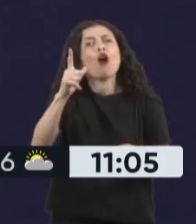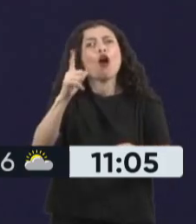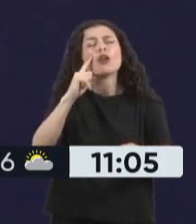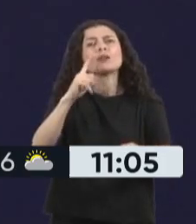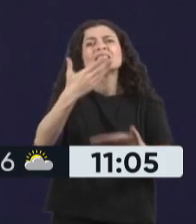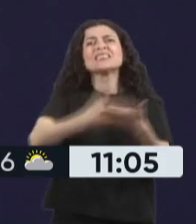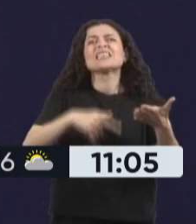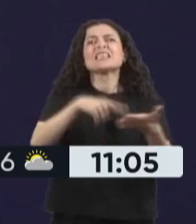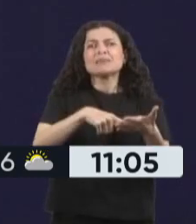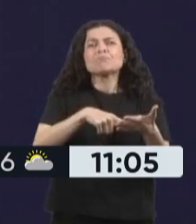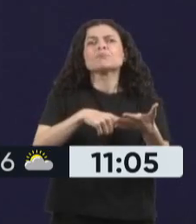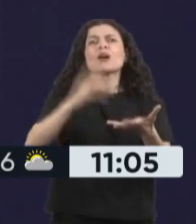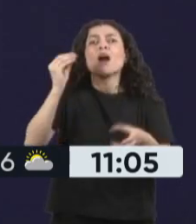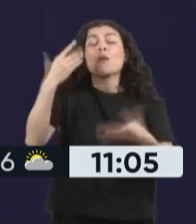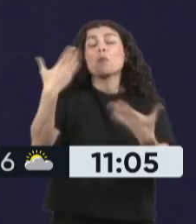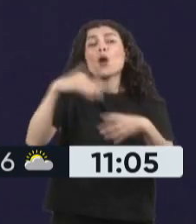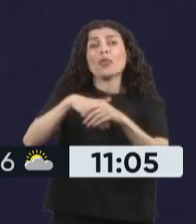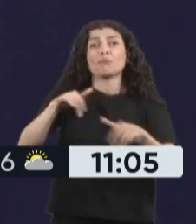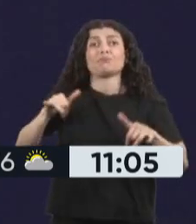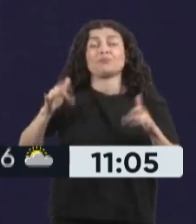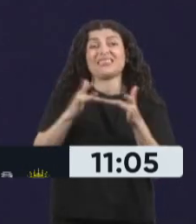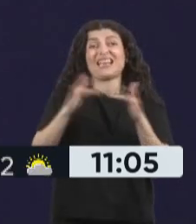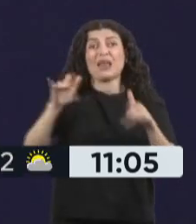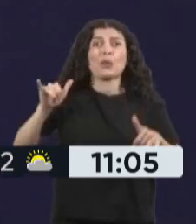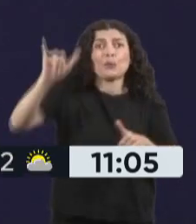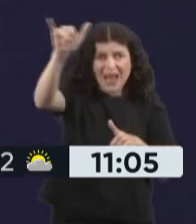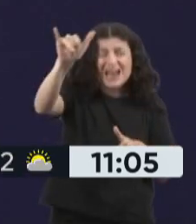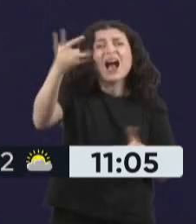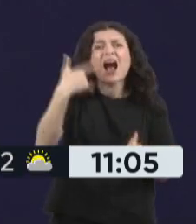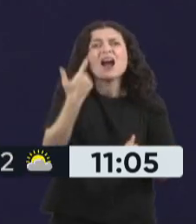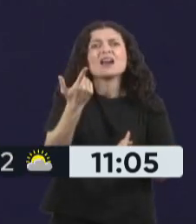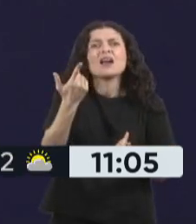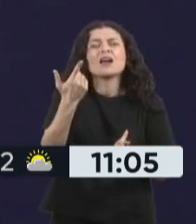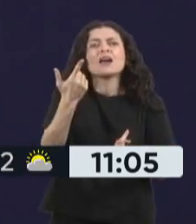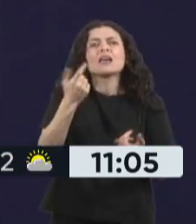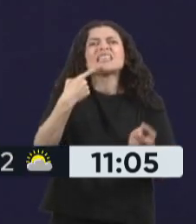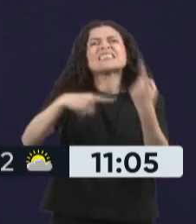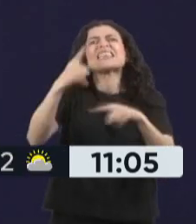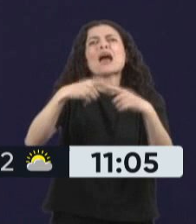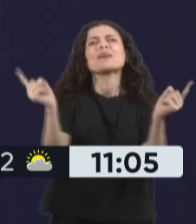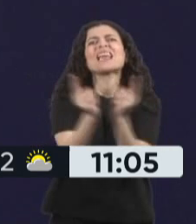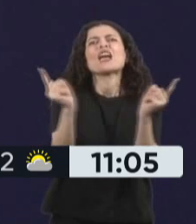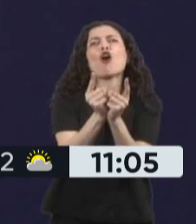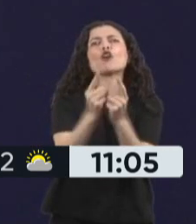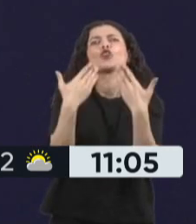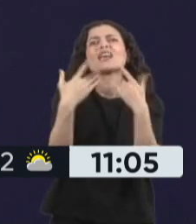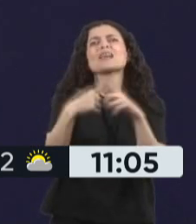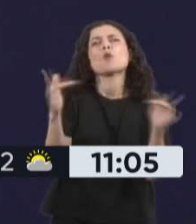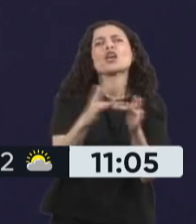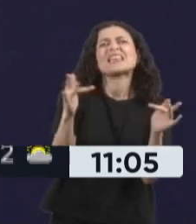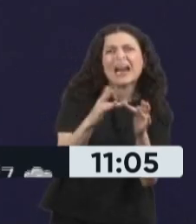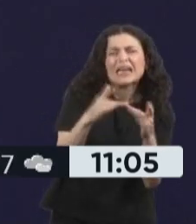para que el personal del sector ya no tenga que pasar por oficinas en busca de firmas, sellos